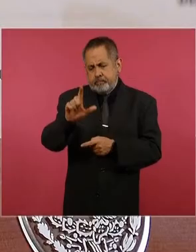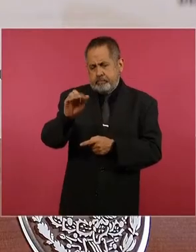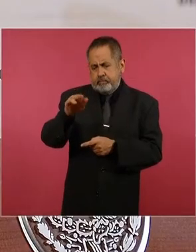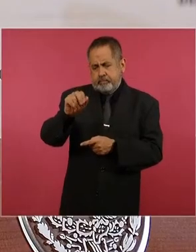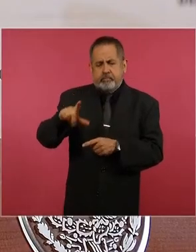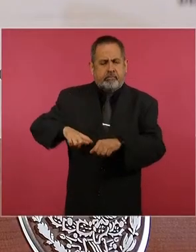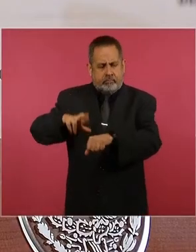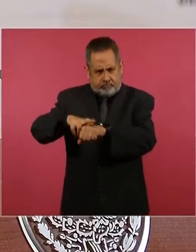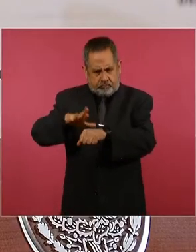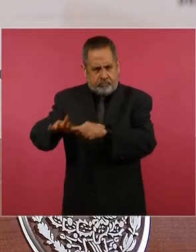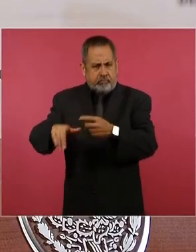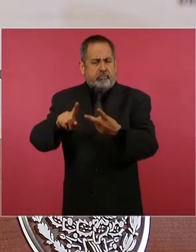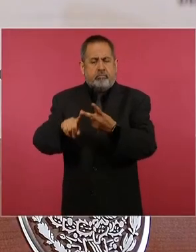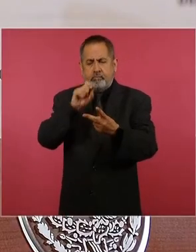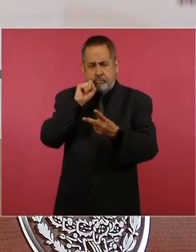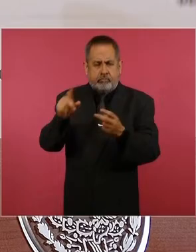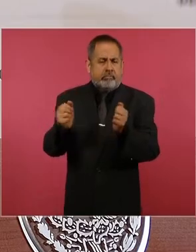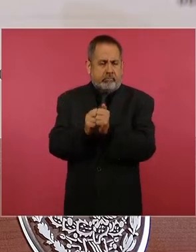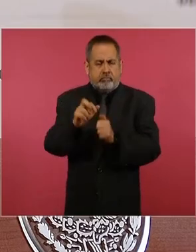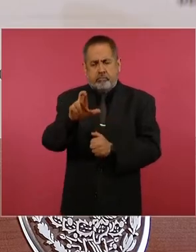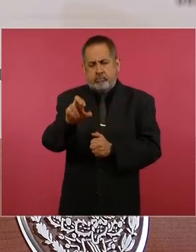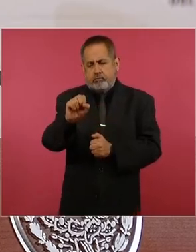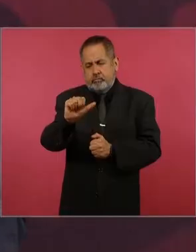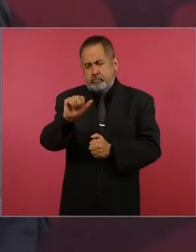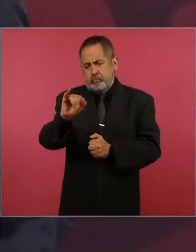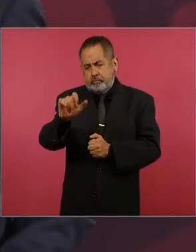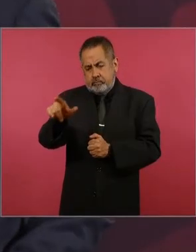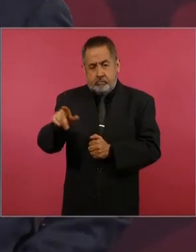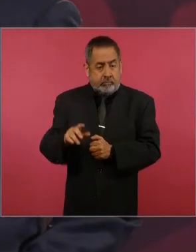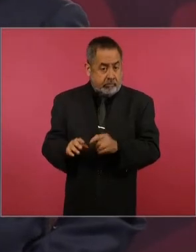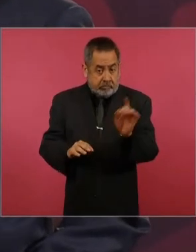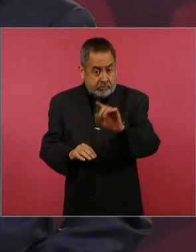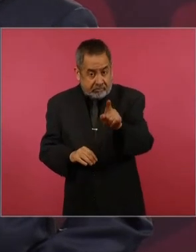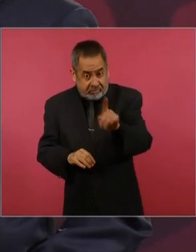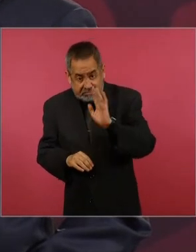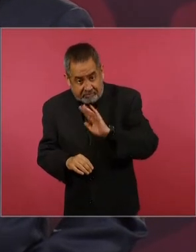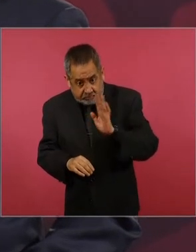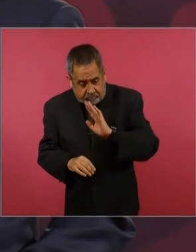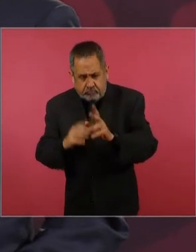si es una injusticia, se tiene que corregir.